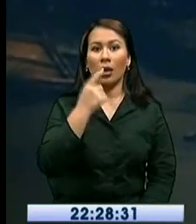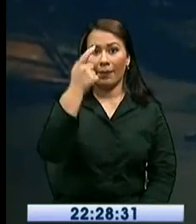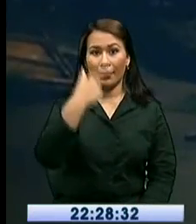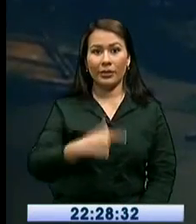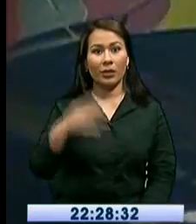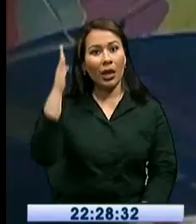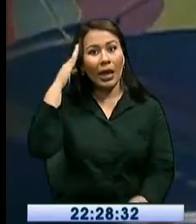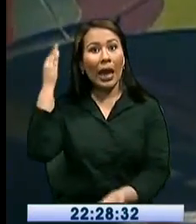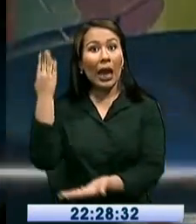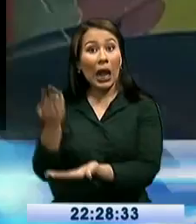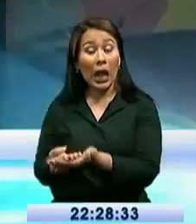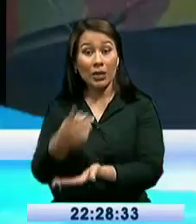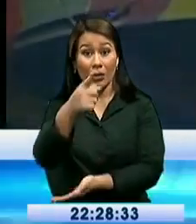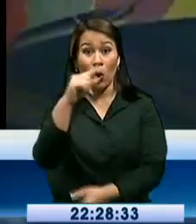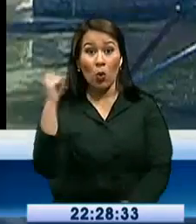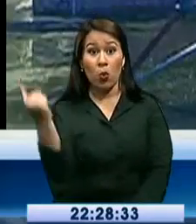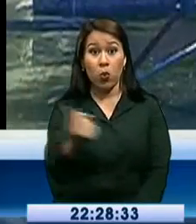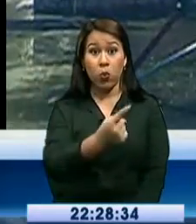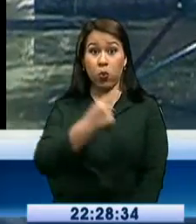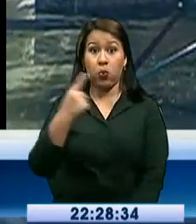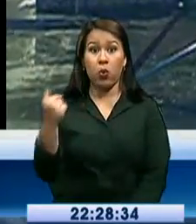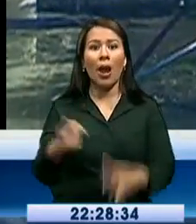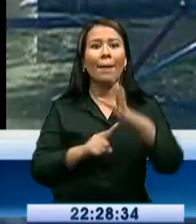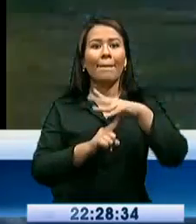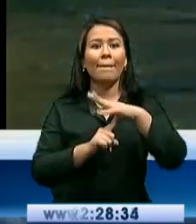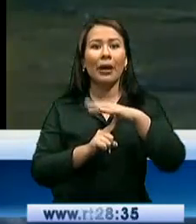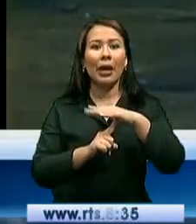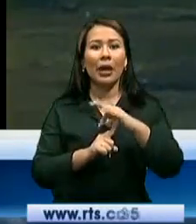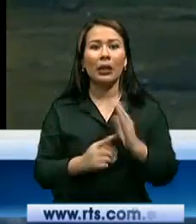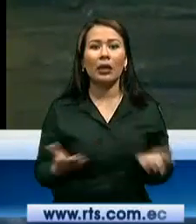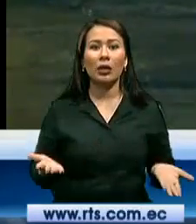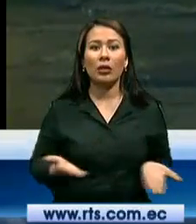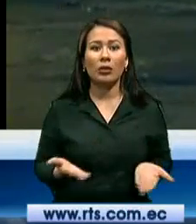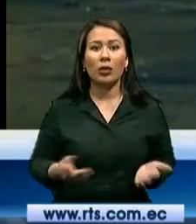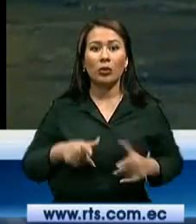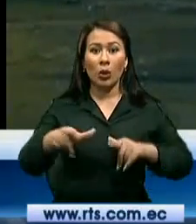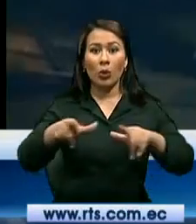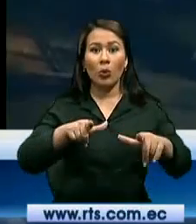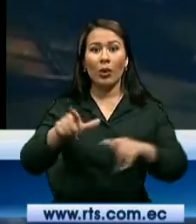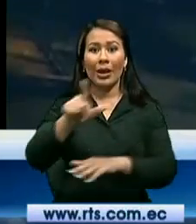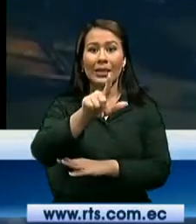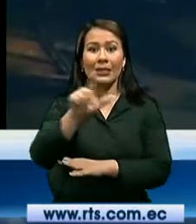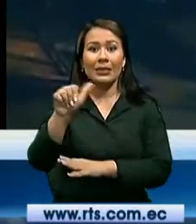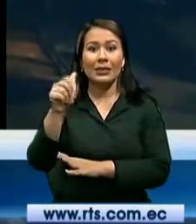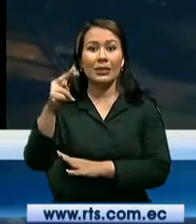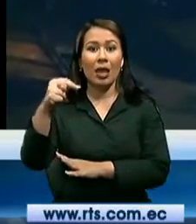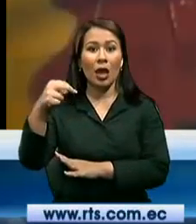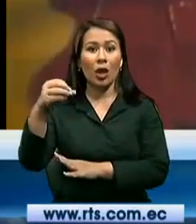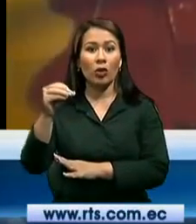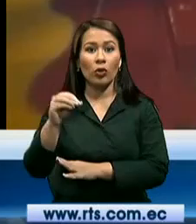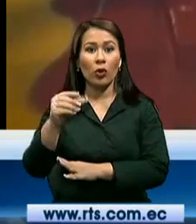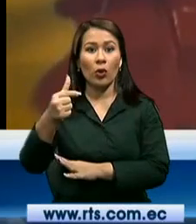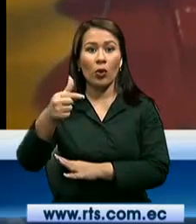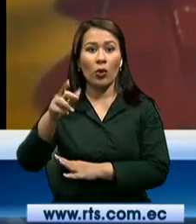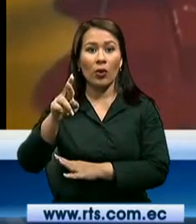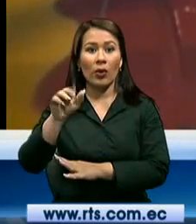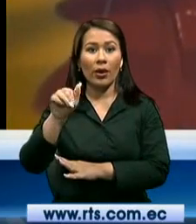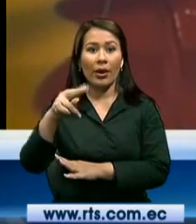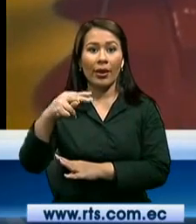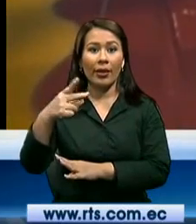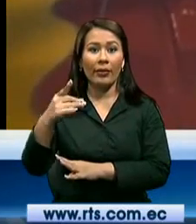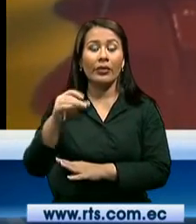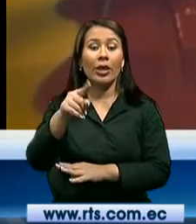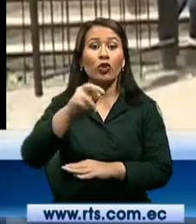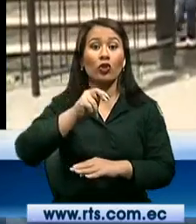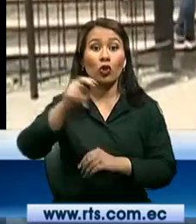una caída de un juego mecánico en un parque de diversiones que se instaló en Llano Grande, norte de Quito. Ocurrió el pasado 1 de